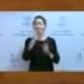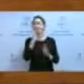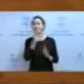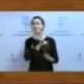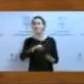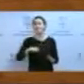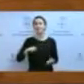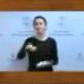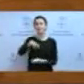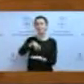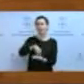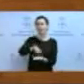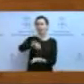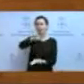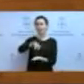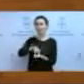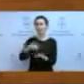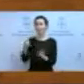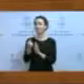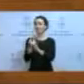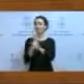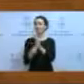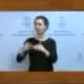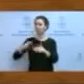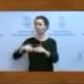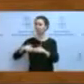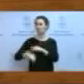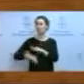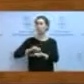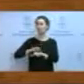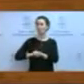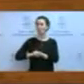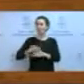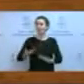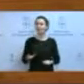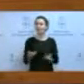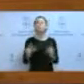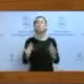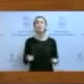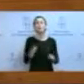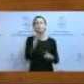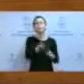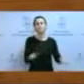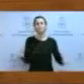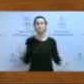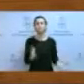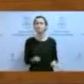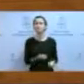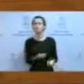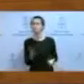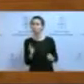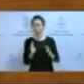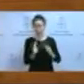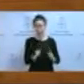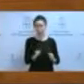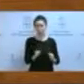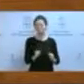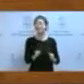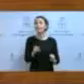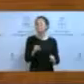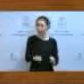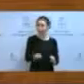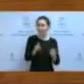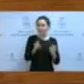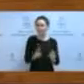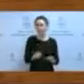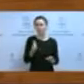quieran acreditarse a cumplir unos requisitos mínimos, entre los que se encuentran los de personal, los cuales, como también impone